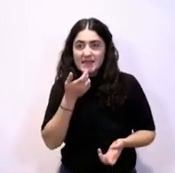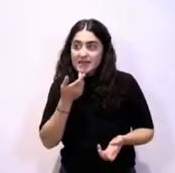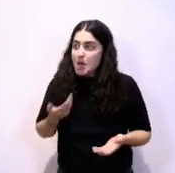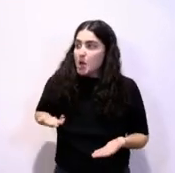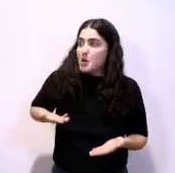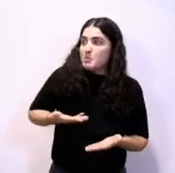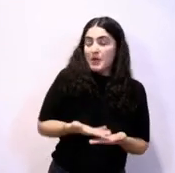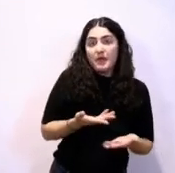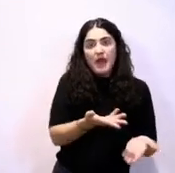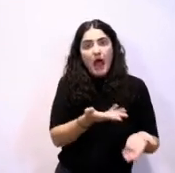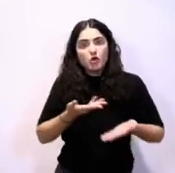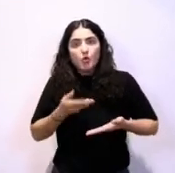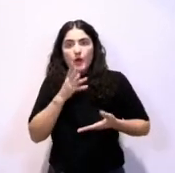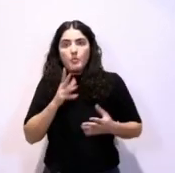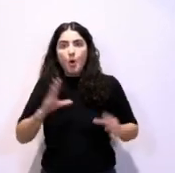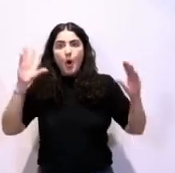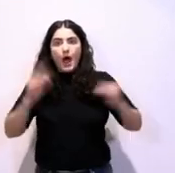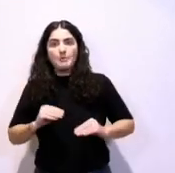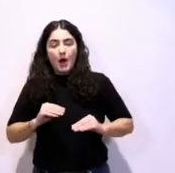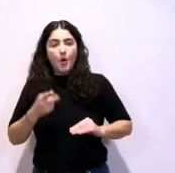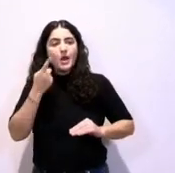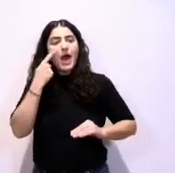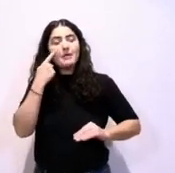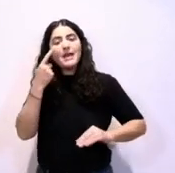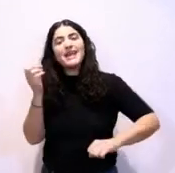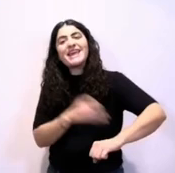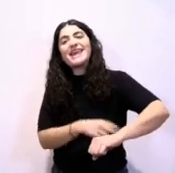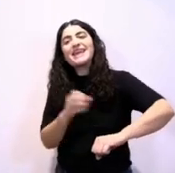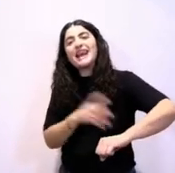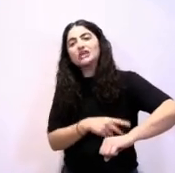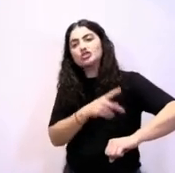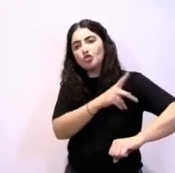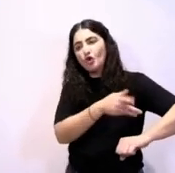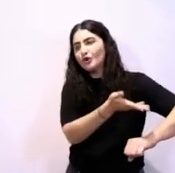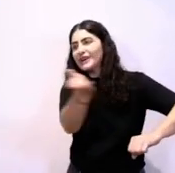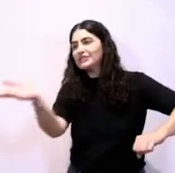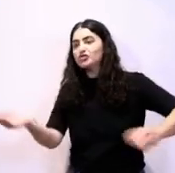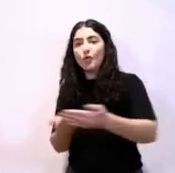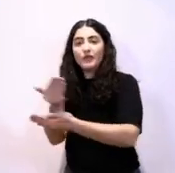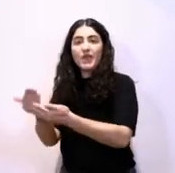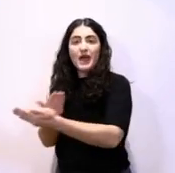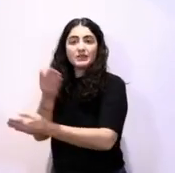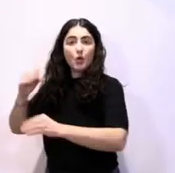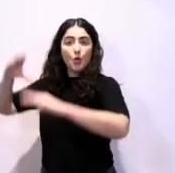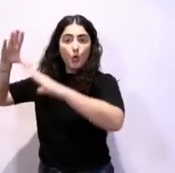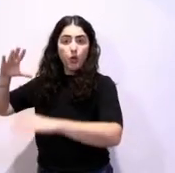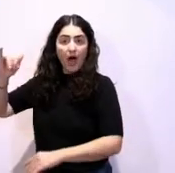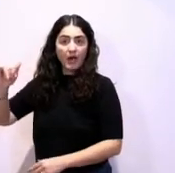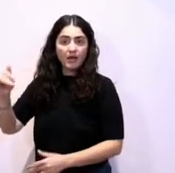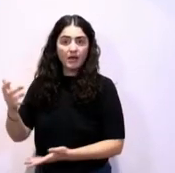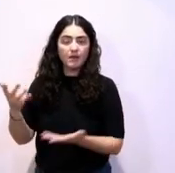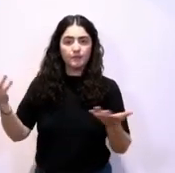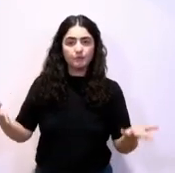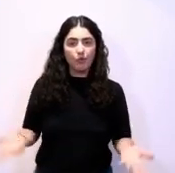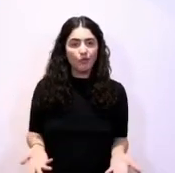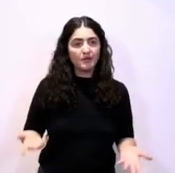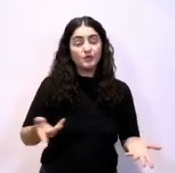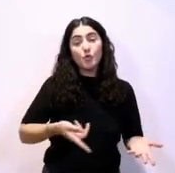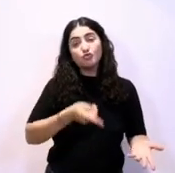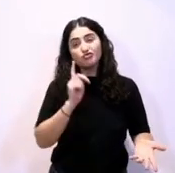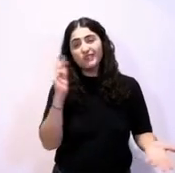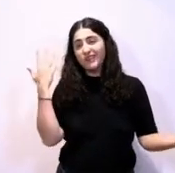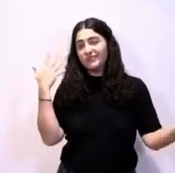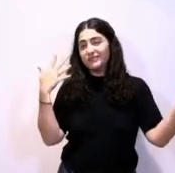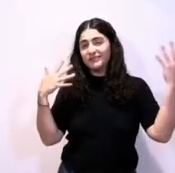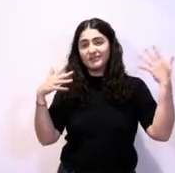compruebe usted las declaraciones de ingresos que hacen el resto de días. Y es que la excusa que usted nos pone hoy